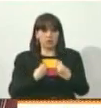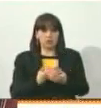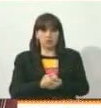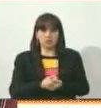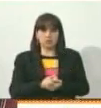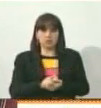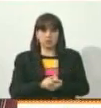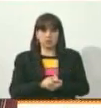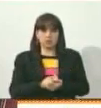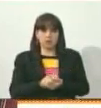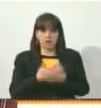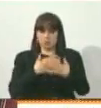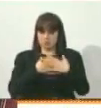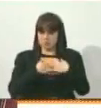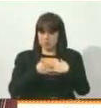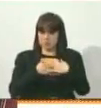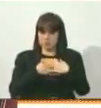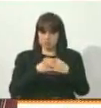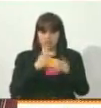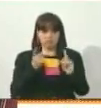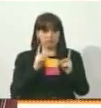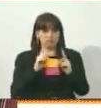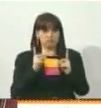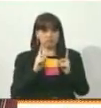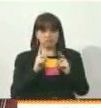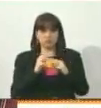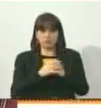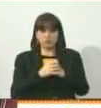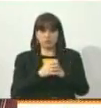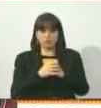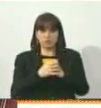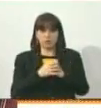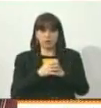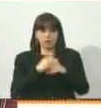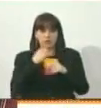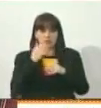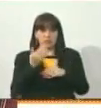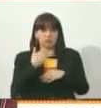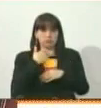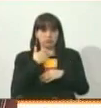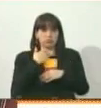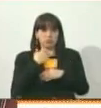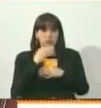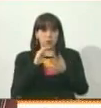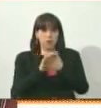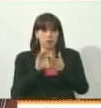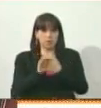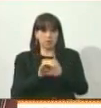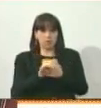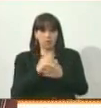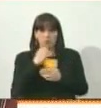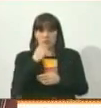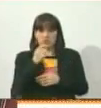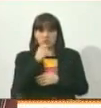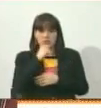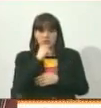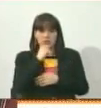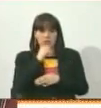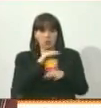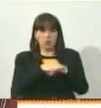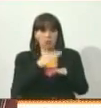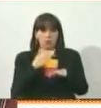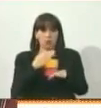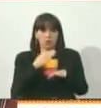Amigo, yo le dije, no, compadre. Le dije, te jodió tu amigo, le dije. No voy a decir el nombre aquí, porque estamos en sumario,